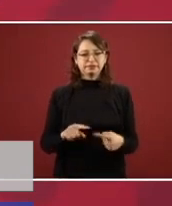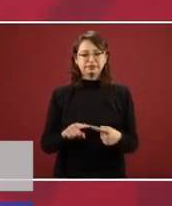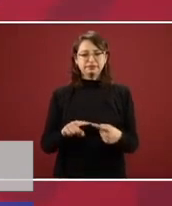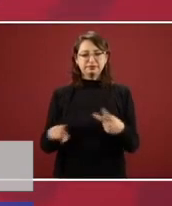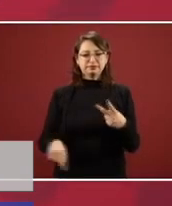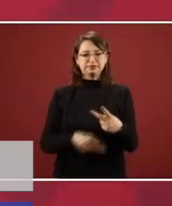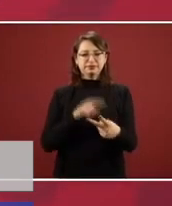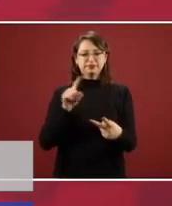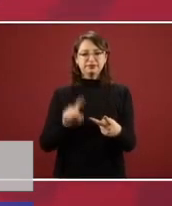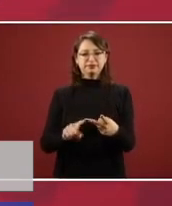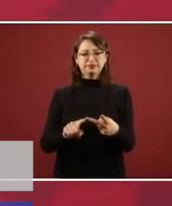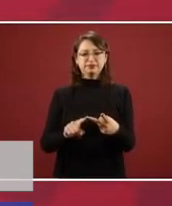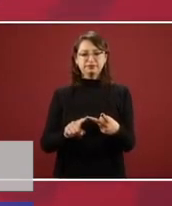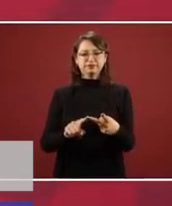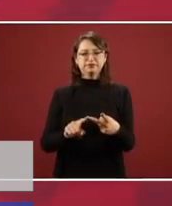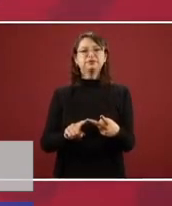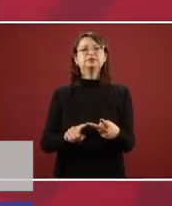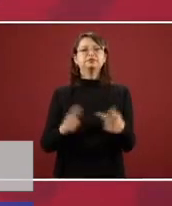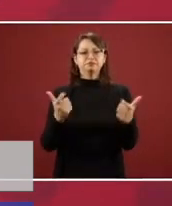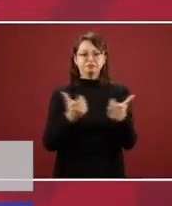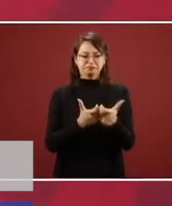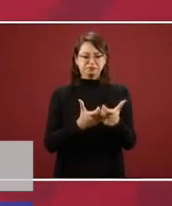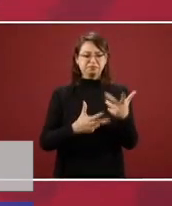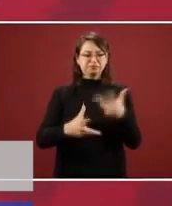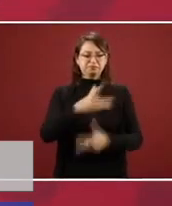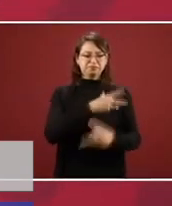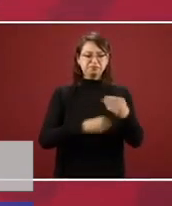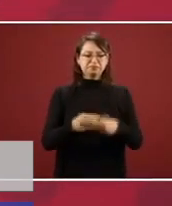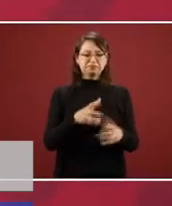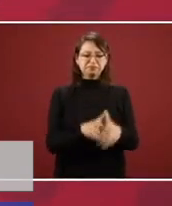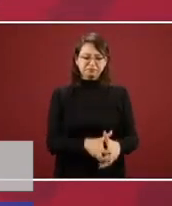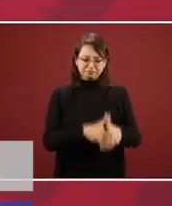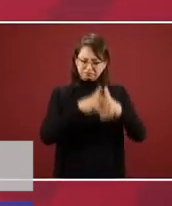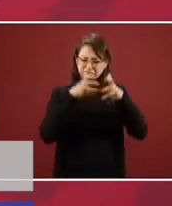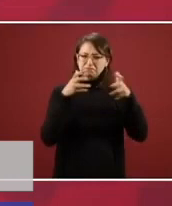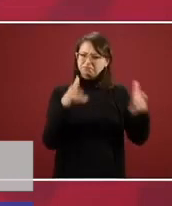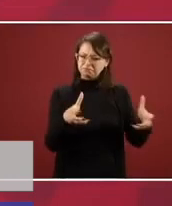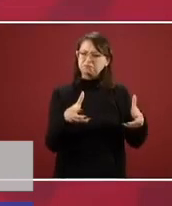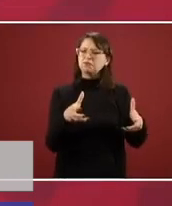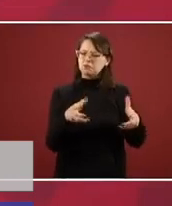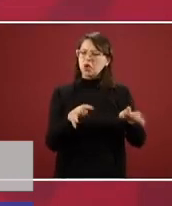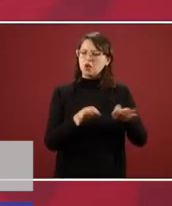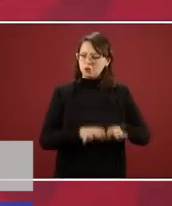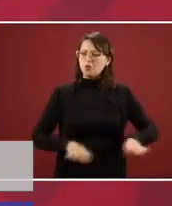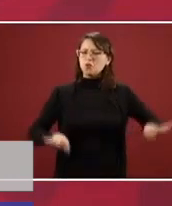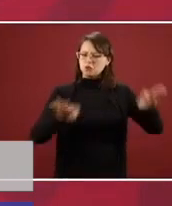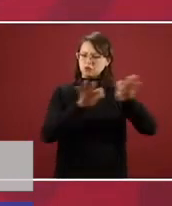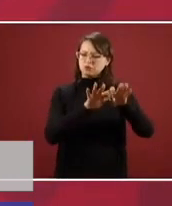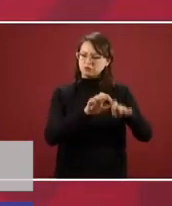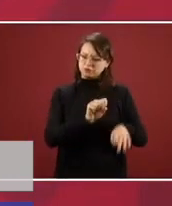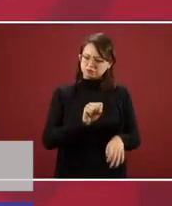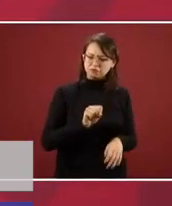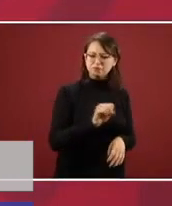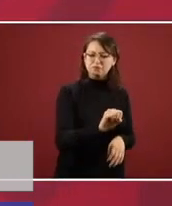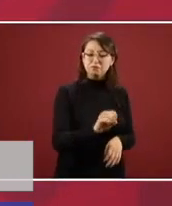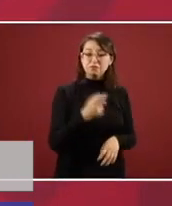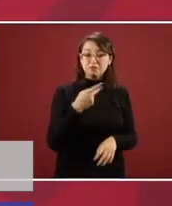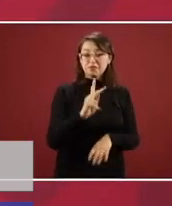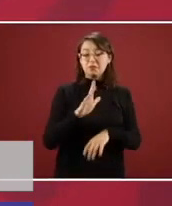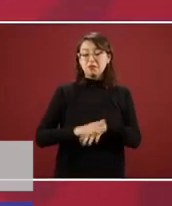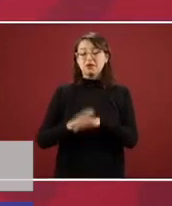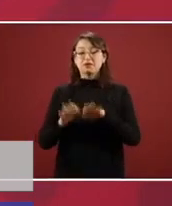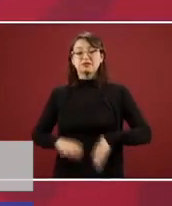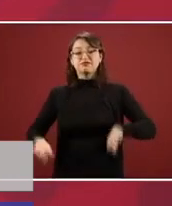Sobre lo ocurrido con el Papa Francisco, expresa su alegría al ofrecer disculpas a la mujer que reprendió con un manotazo y reitera que hay que